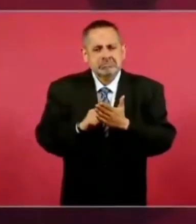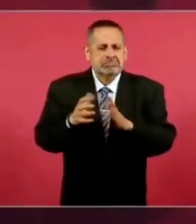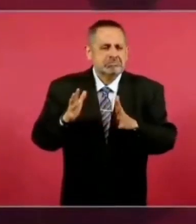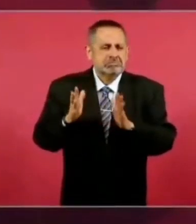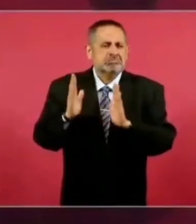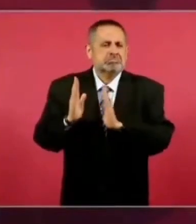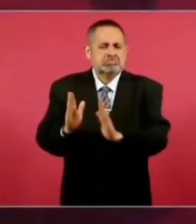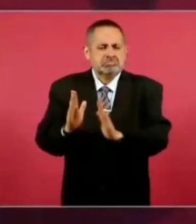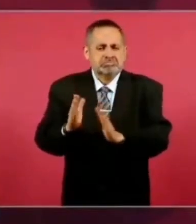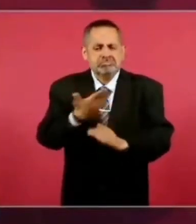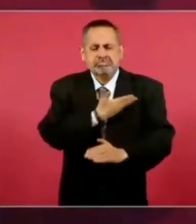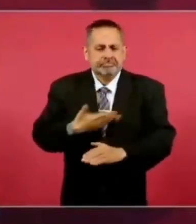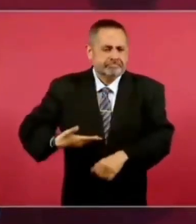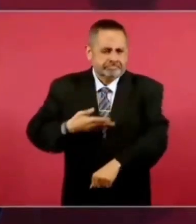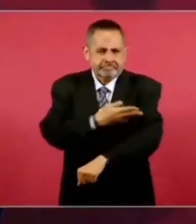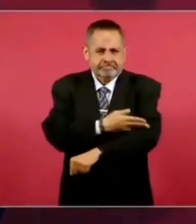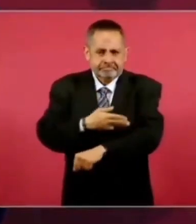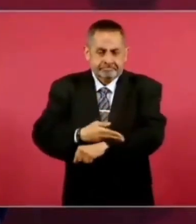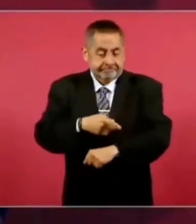Y